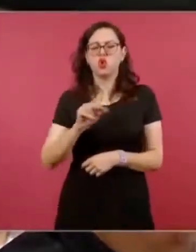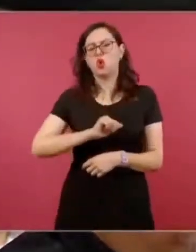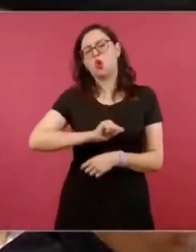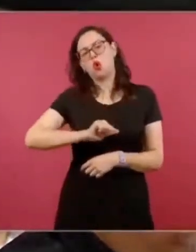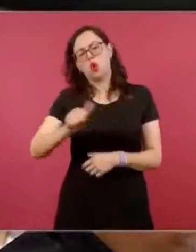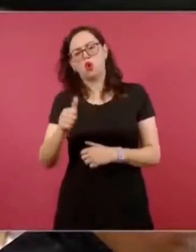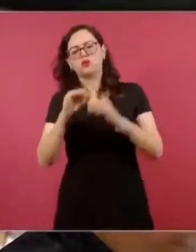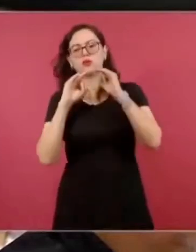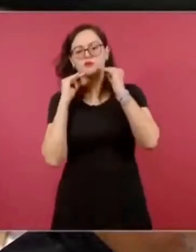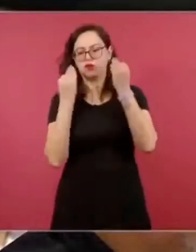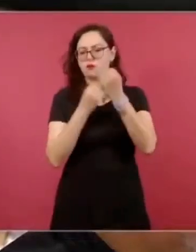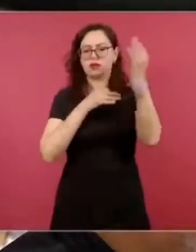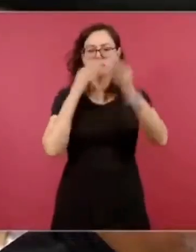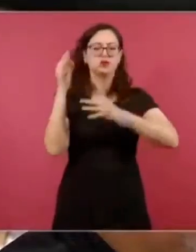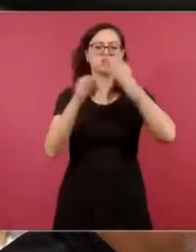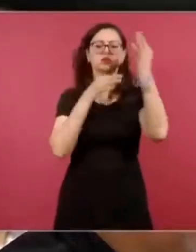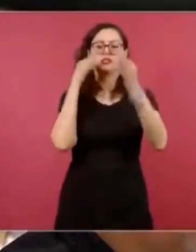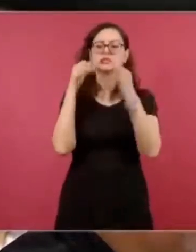otro